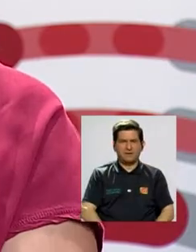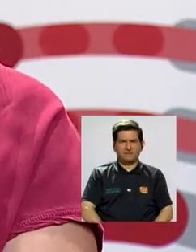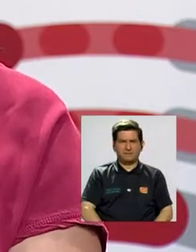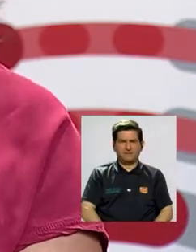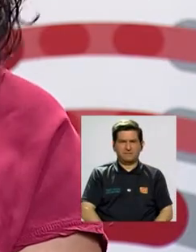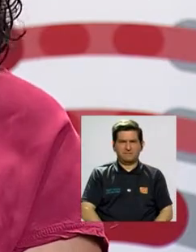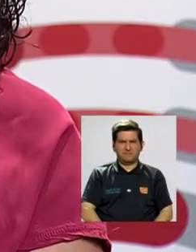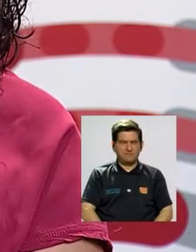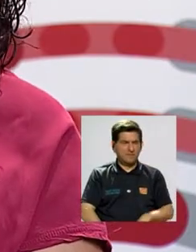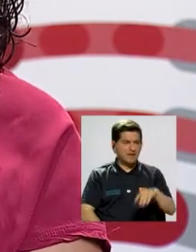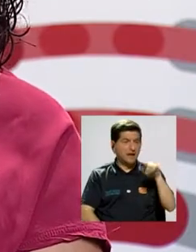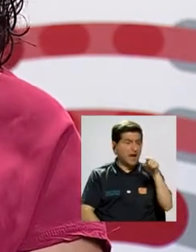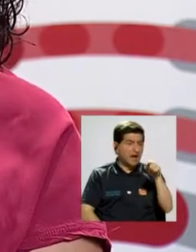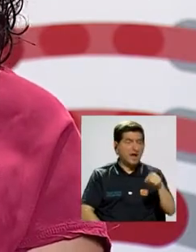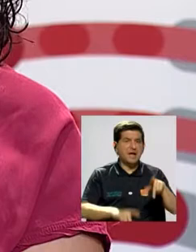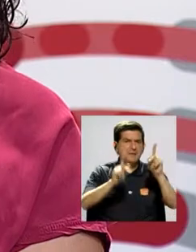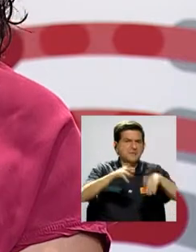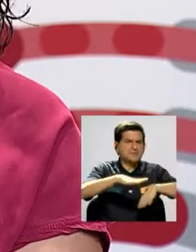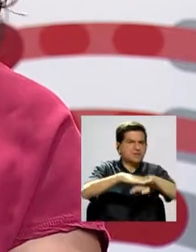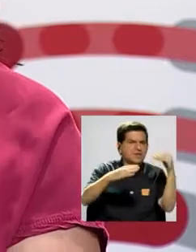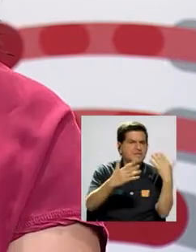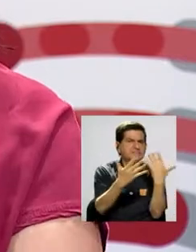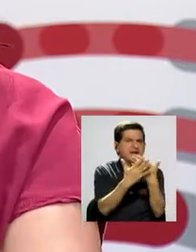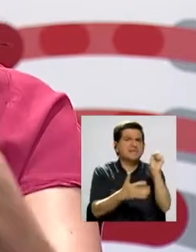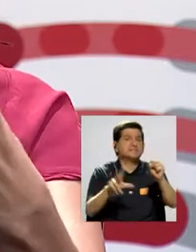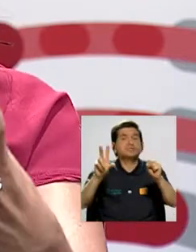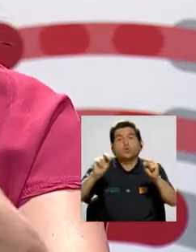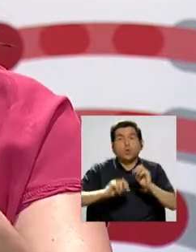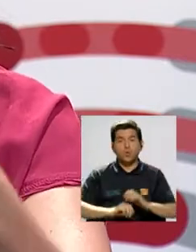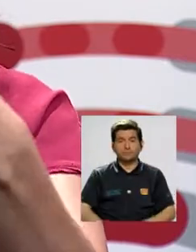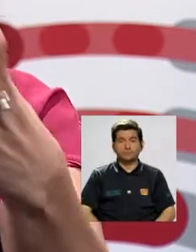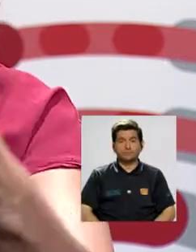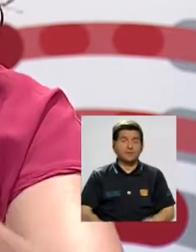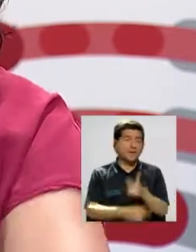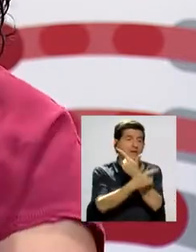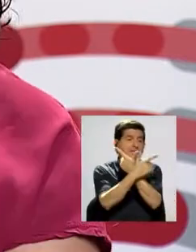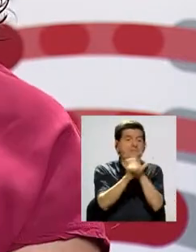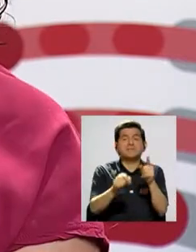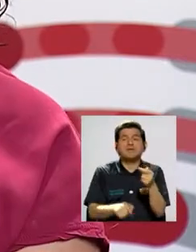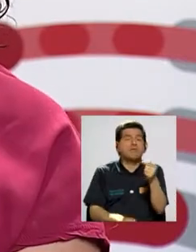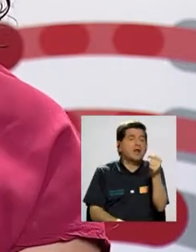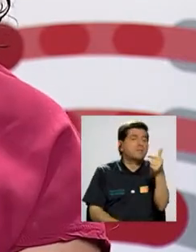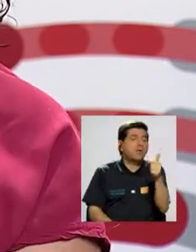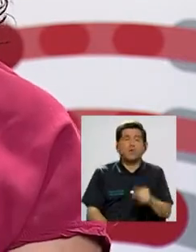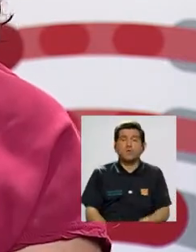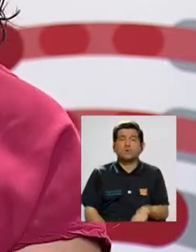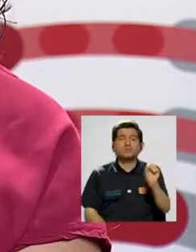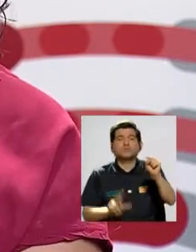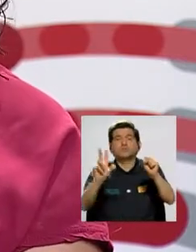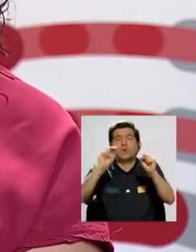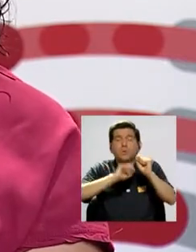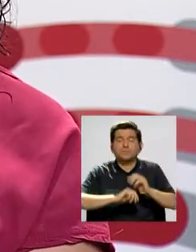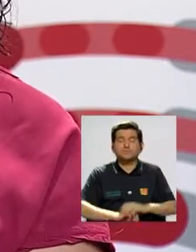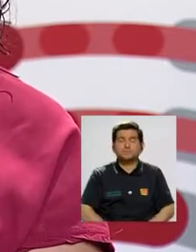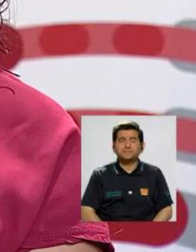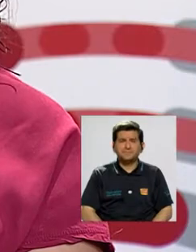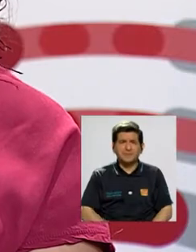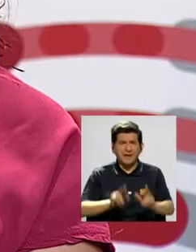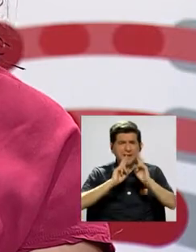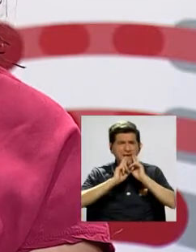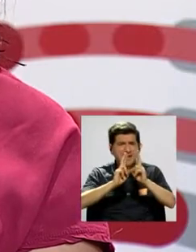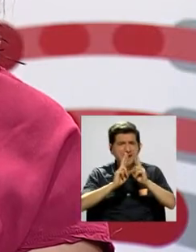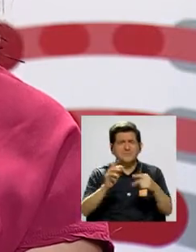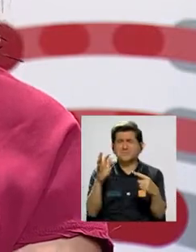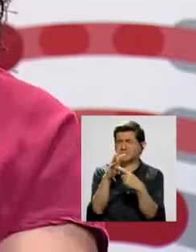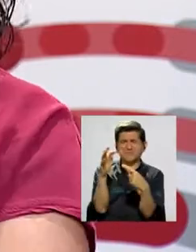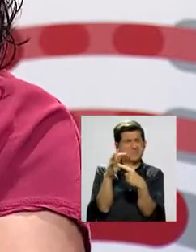están saliendo o no de las cárceles, si se liberaron golondrinas o no se liberaron. O sea, la respuesta más